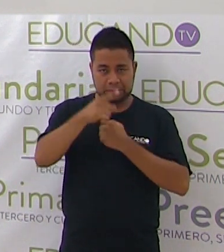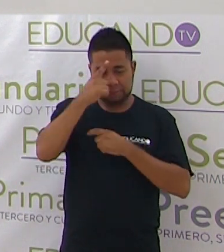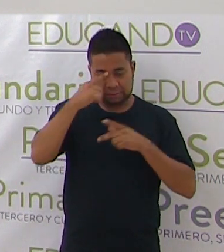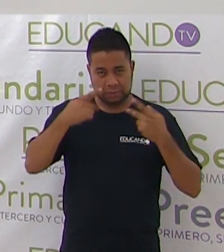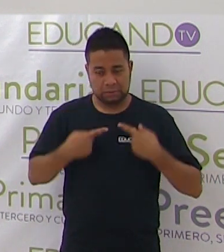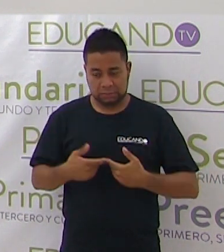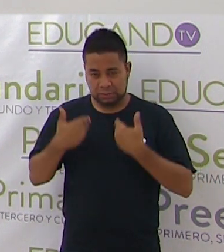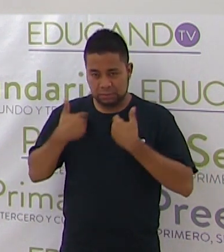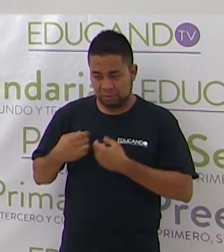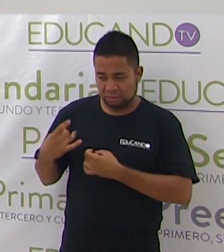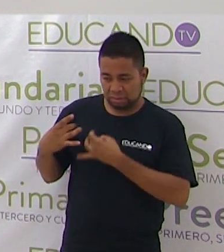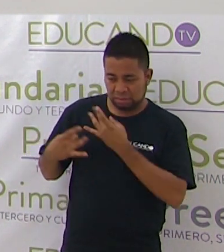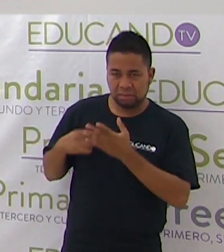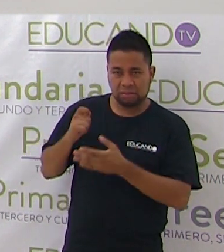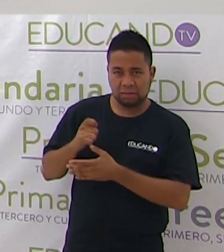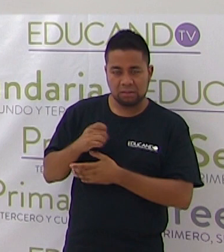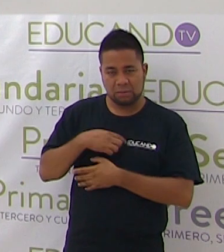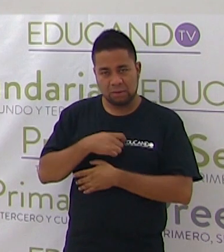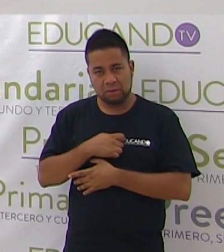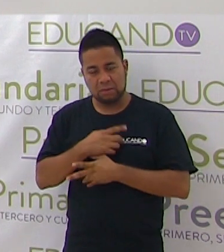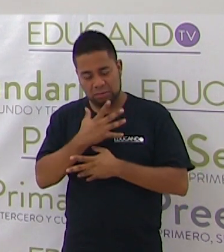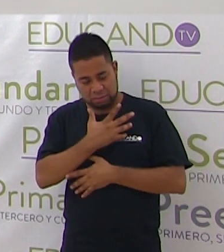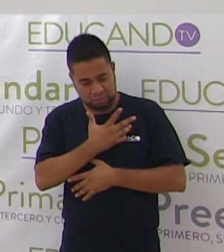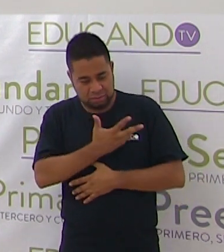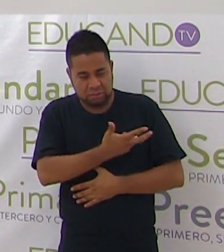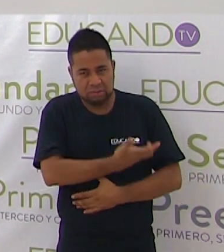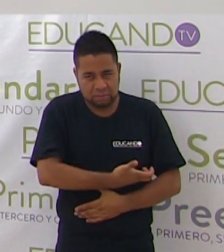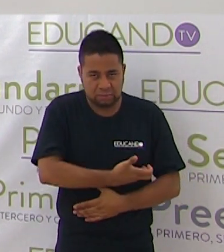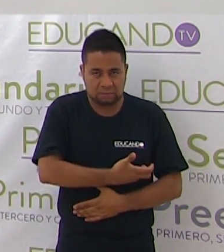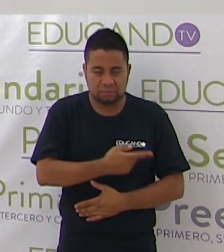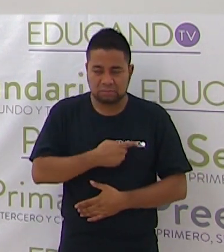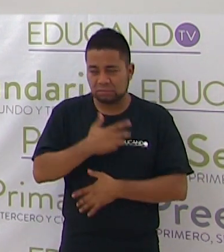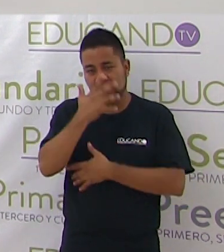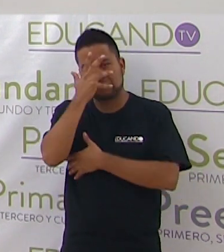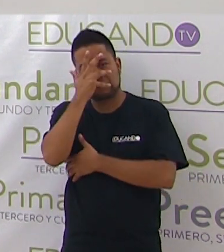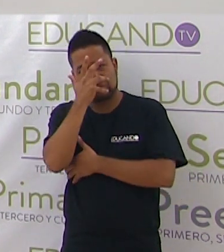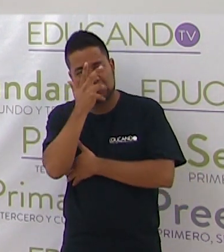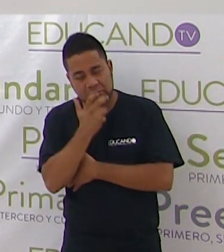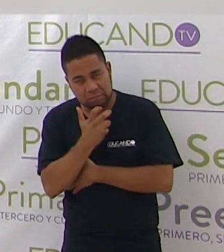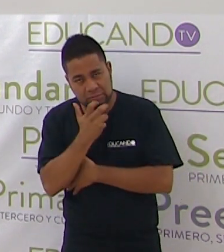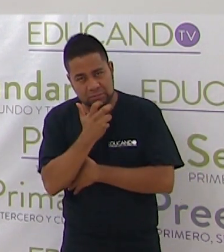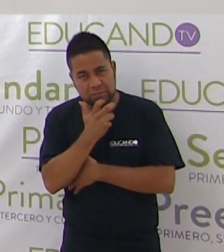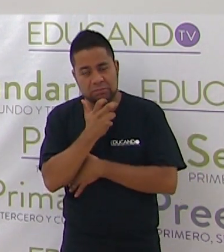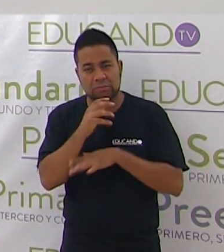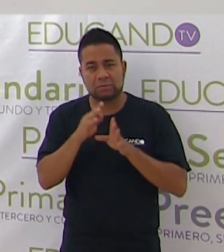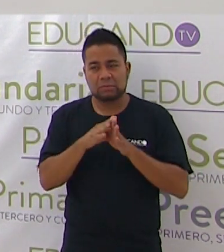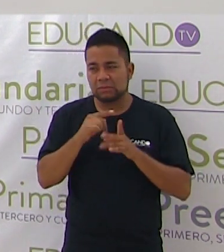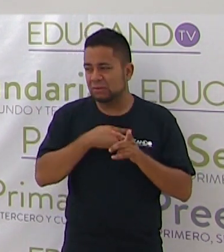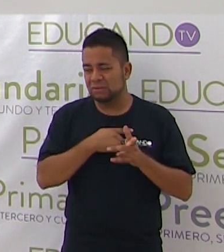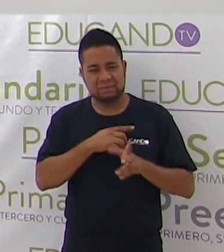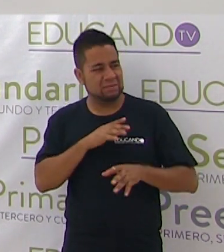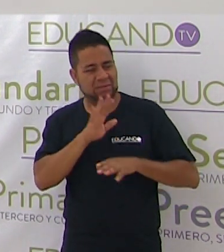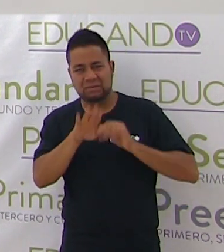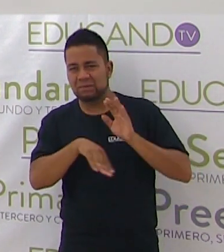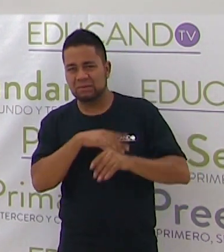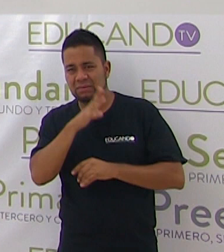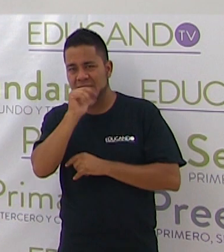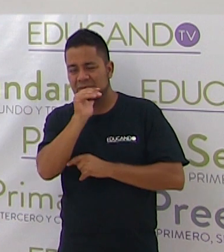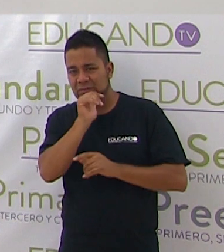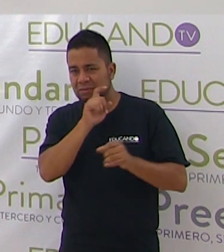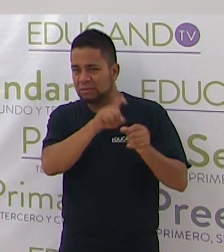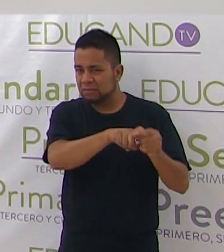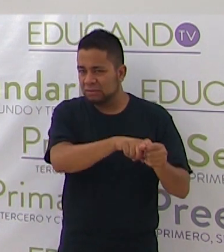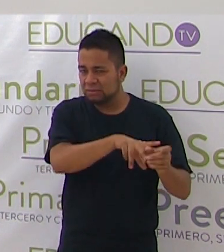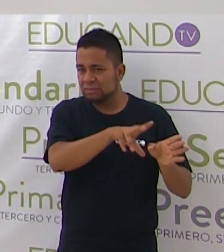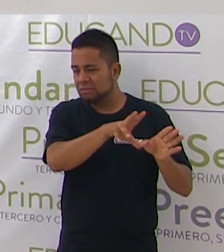víctimas depresión, baja autoestima, conductas antisociales y